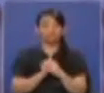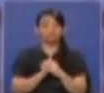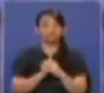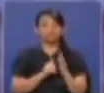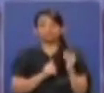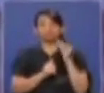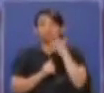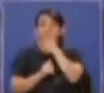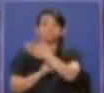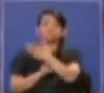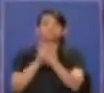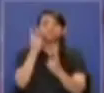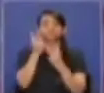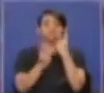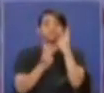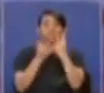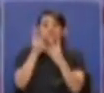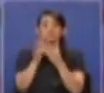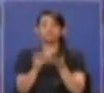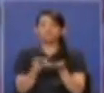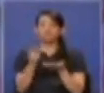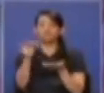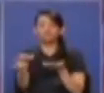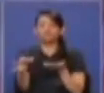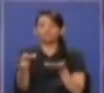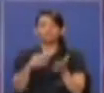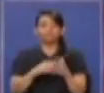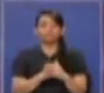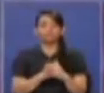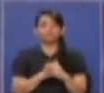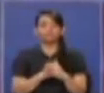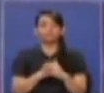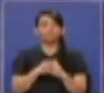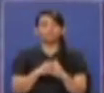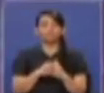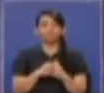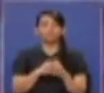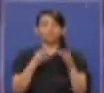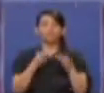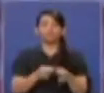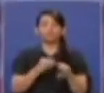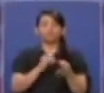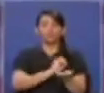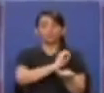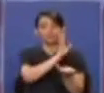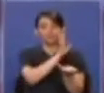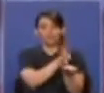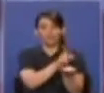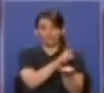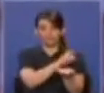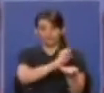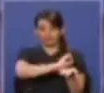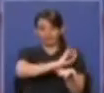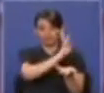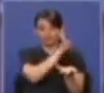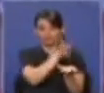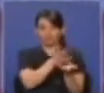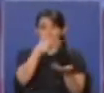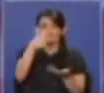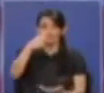a visitar a un querido cantón, al cantón Montecristi, y estuvimos particularmente en